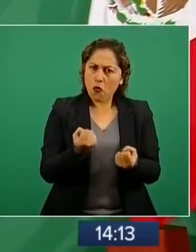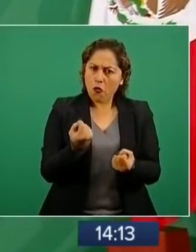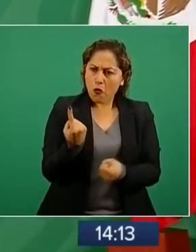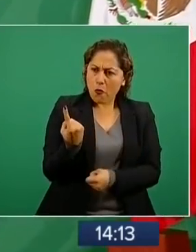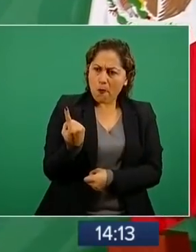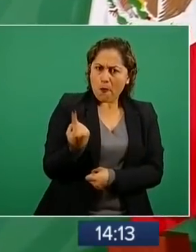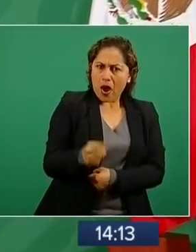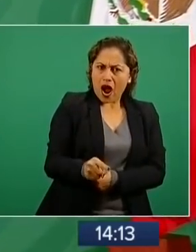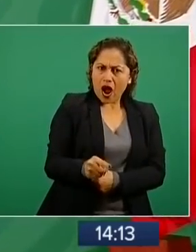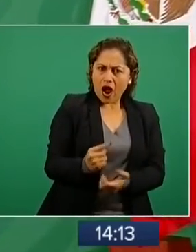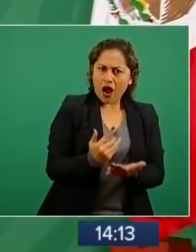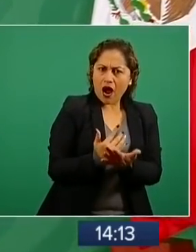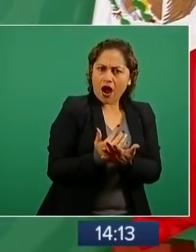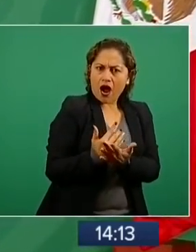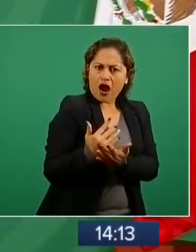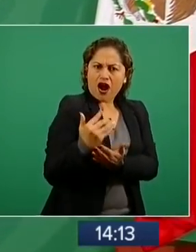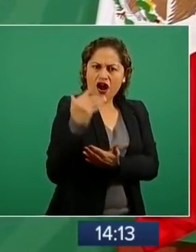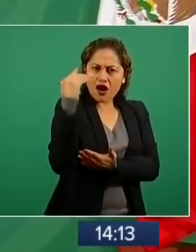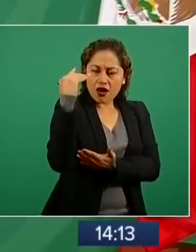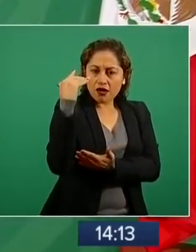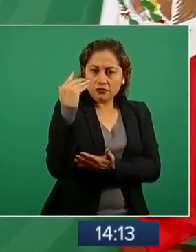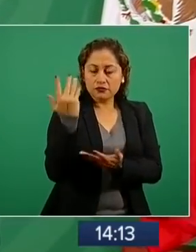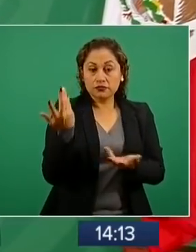con mucha arrogancia,